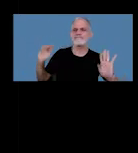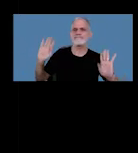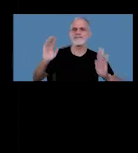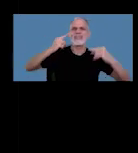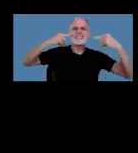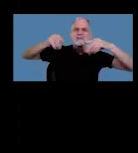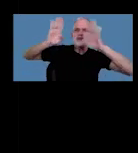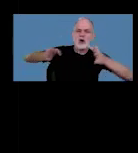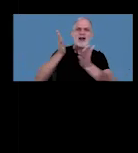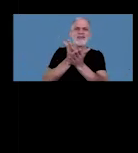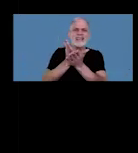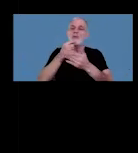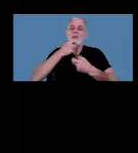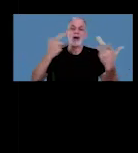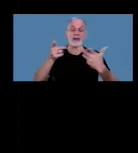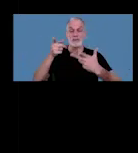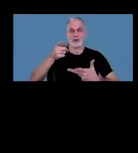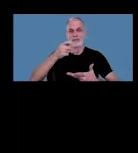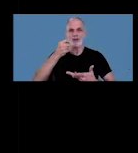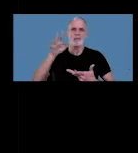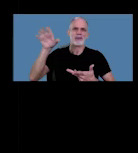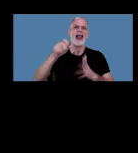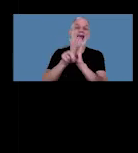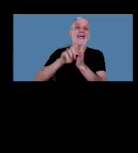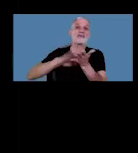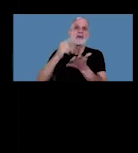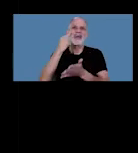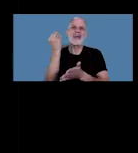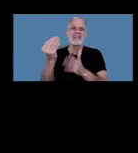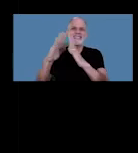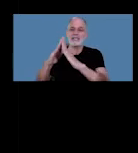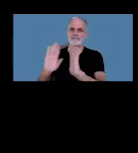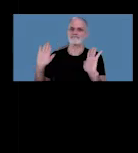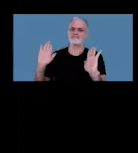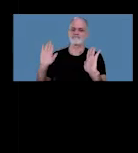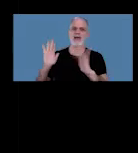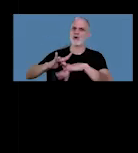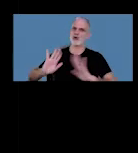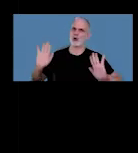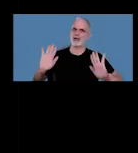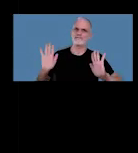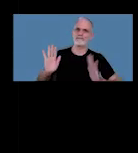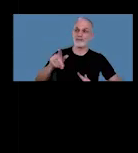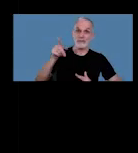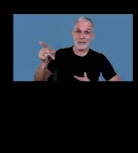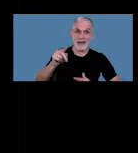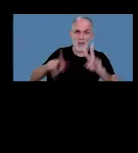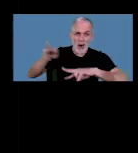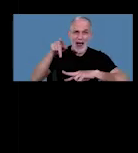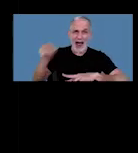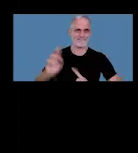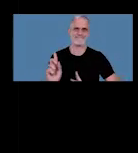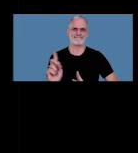instituto del derecho. Por ejemplo, en este caso podría ser la ley de residencia. No podemos acudir a